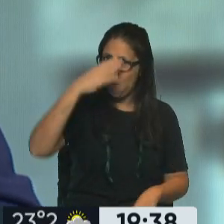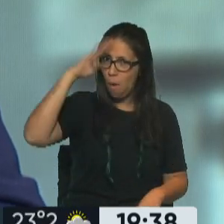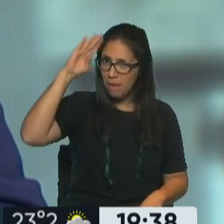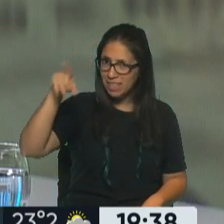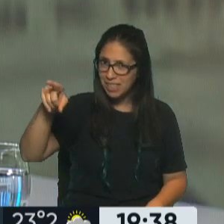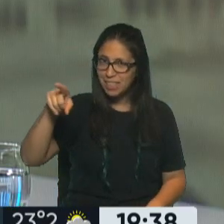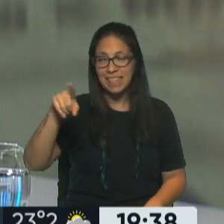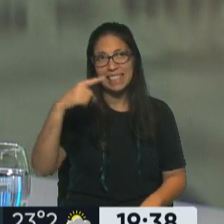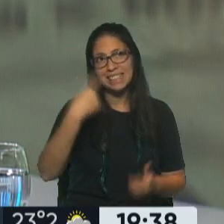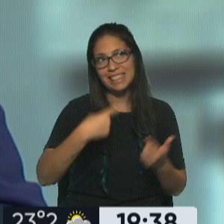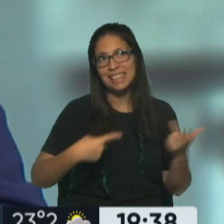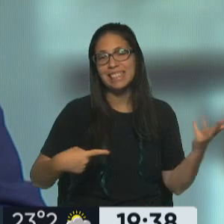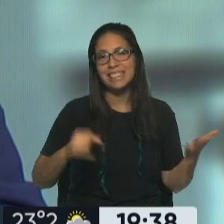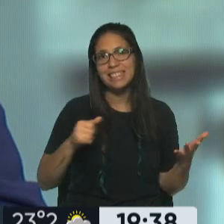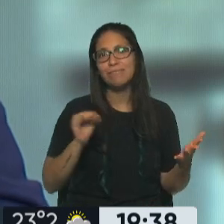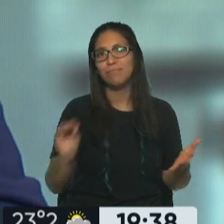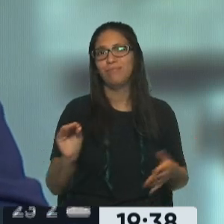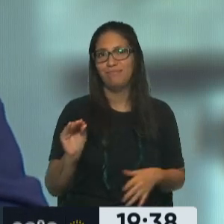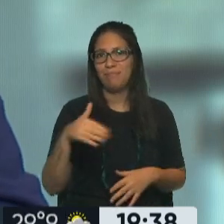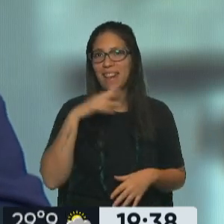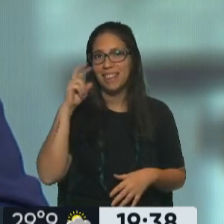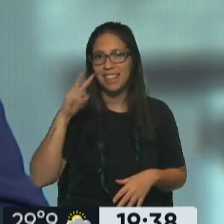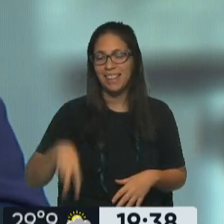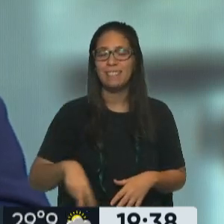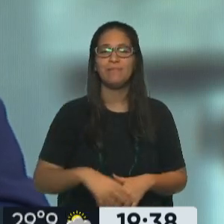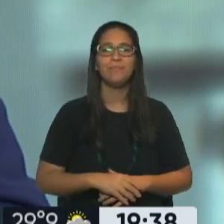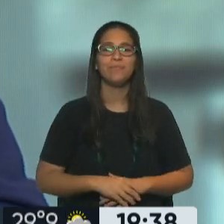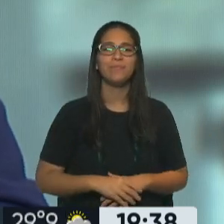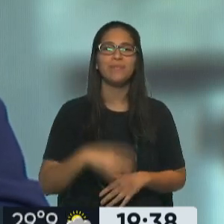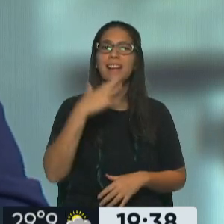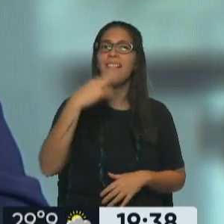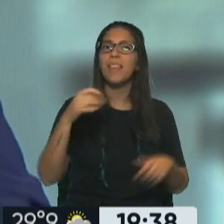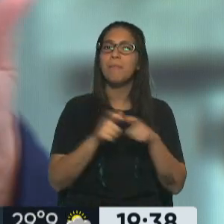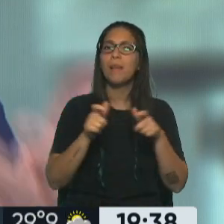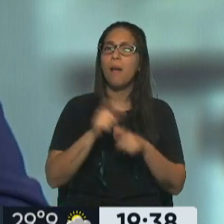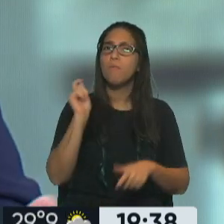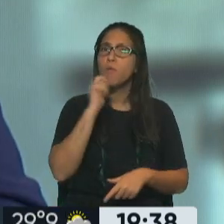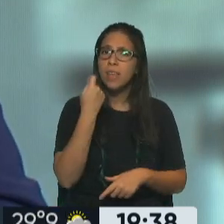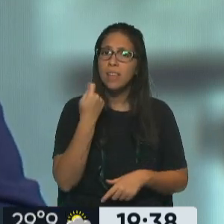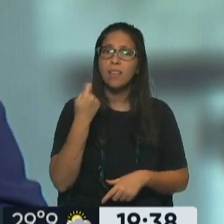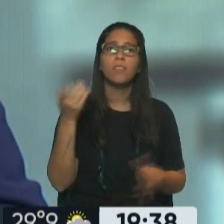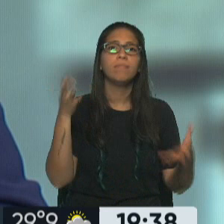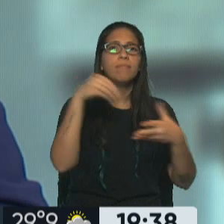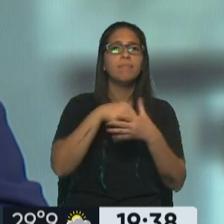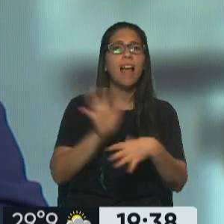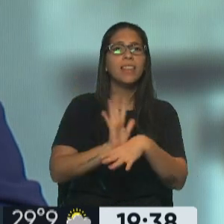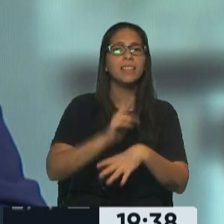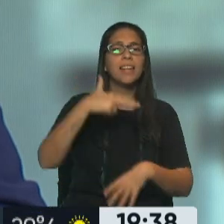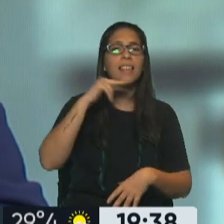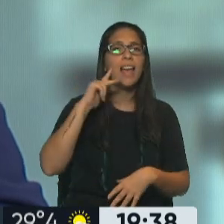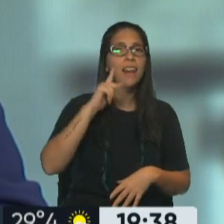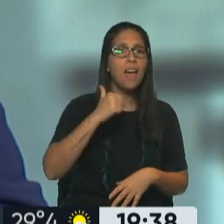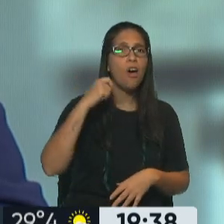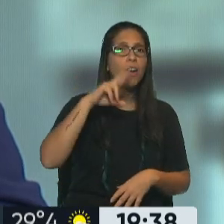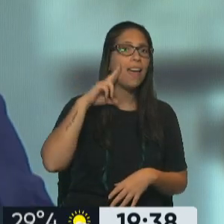otras cosas este bueno Y la verdad que es una película quedó muy linda está Natalia oreiro y é Leo es